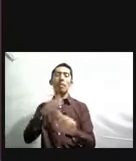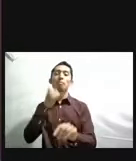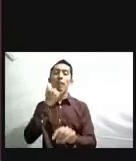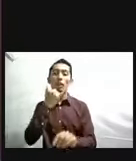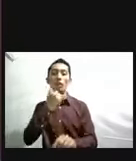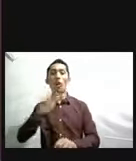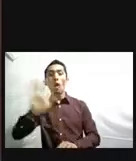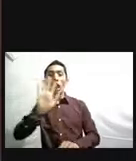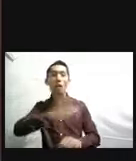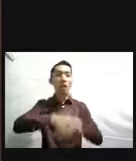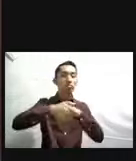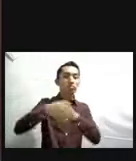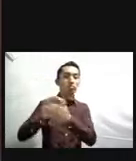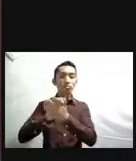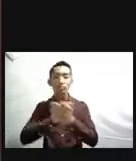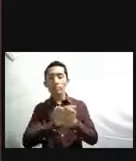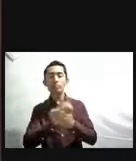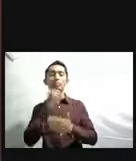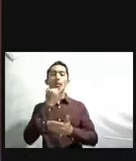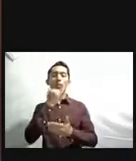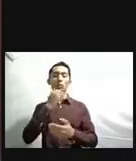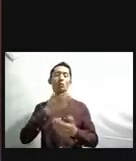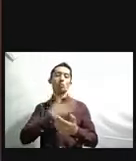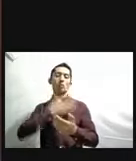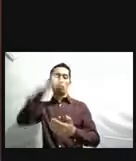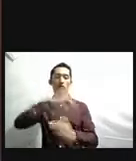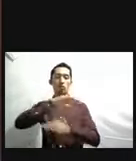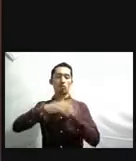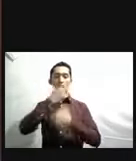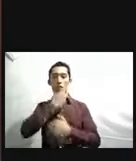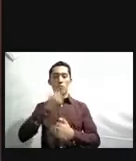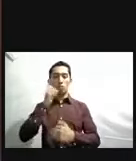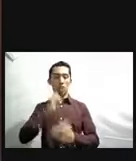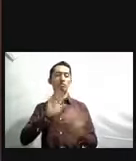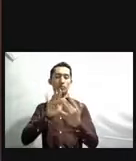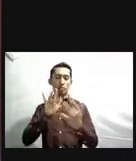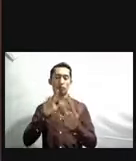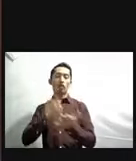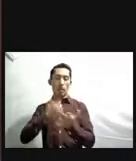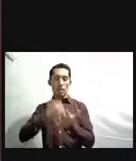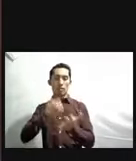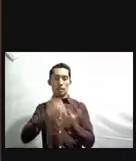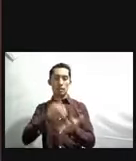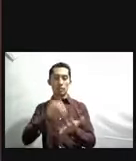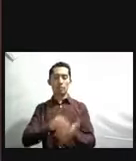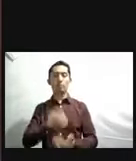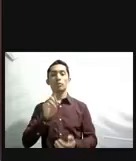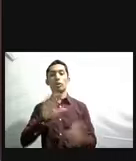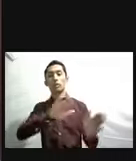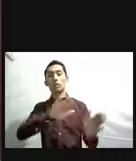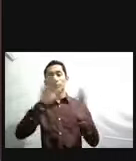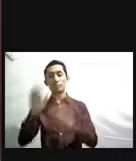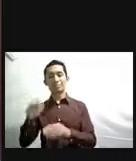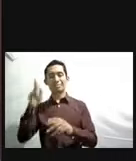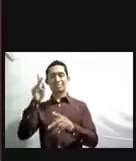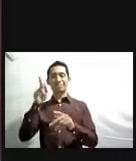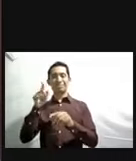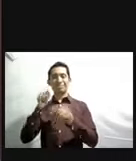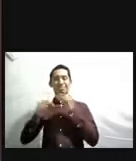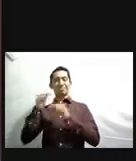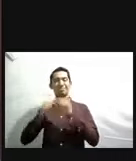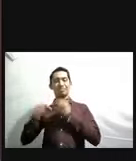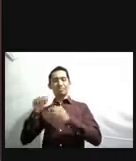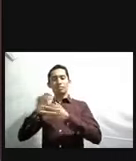perdón. Pero buenas noches a todas y a todos y aquí seguimos. Entonces, justo hablaba que